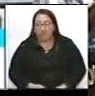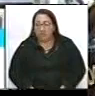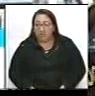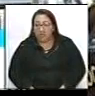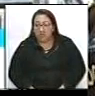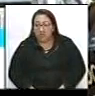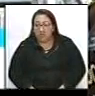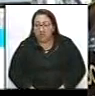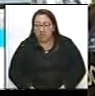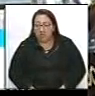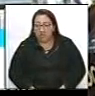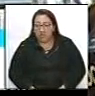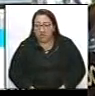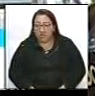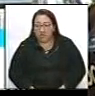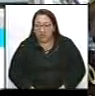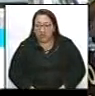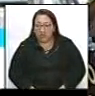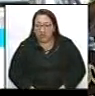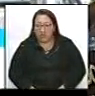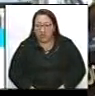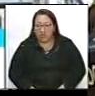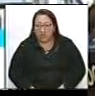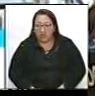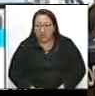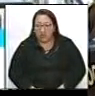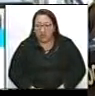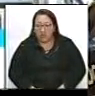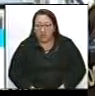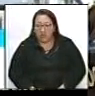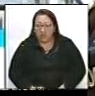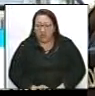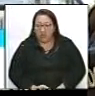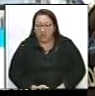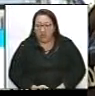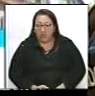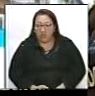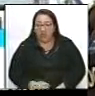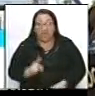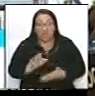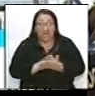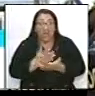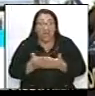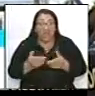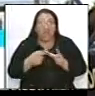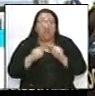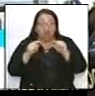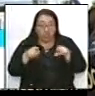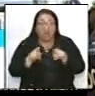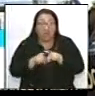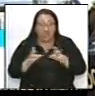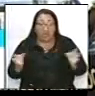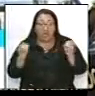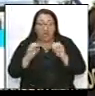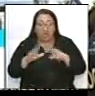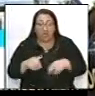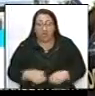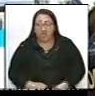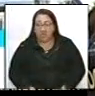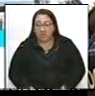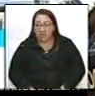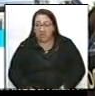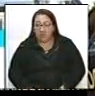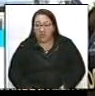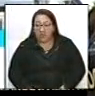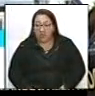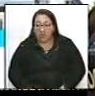que fijar posición y ella se pone por encima? Si es nadie, ella también habría negligido en lo que ella afirma